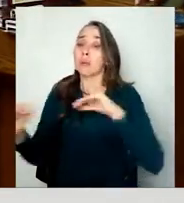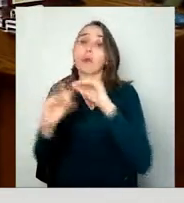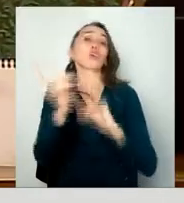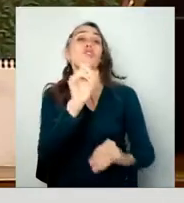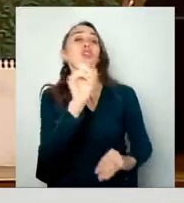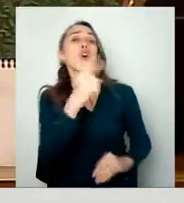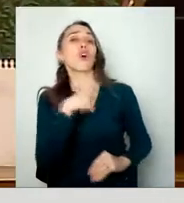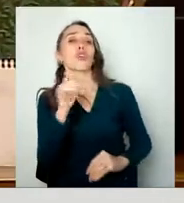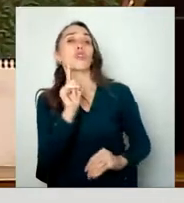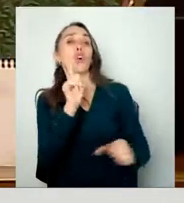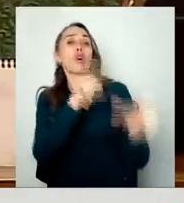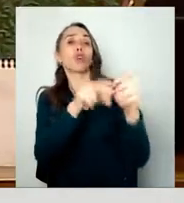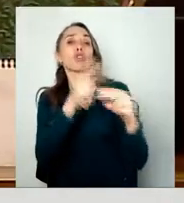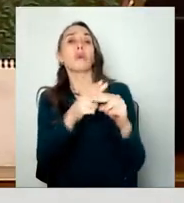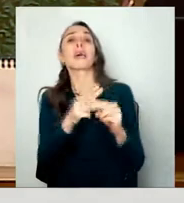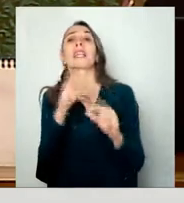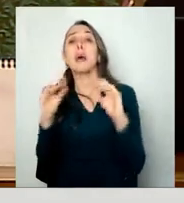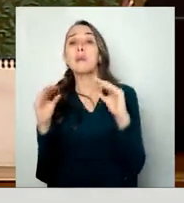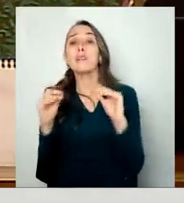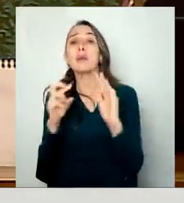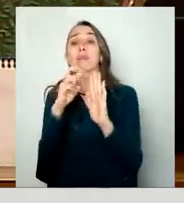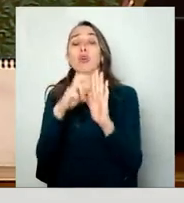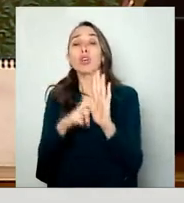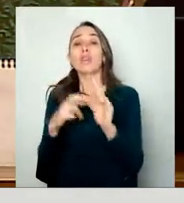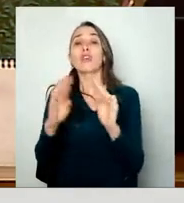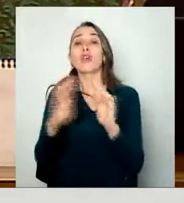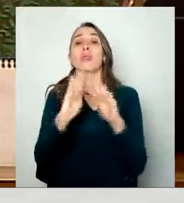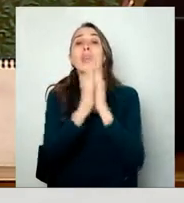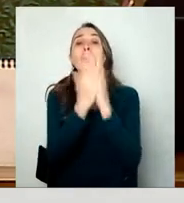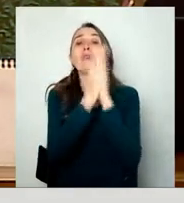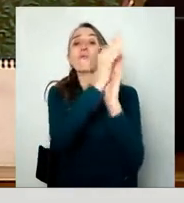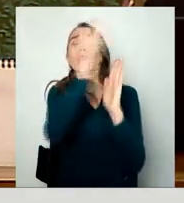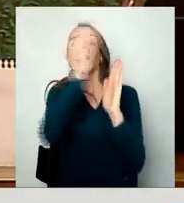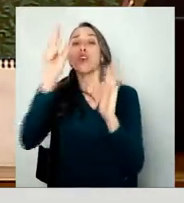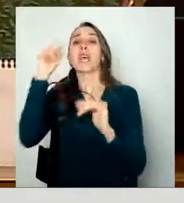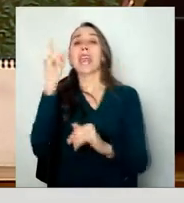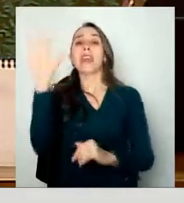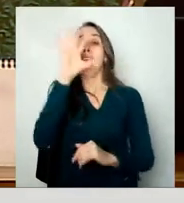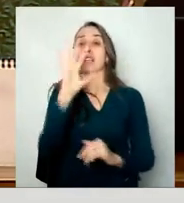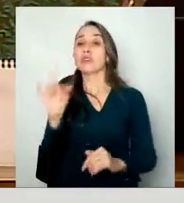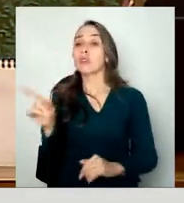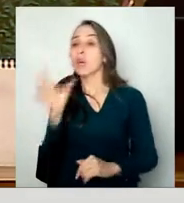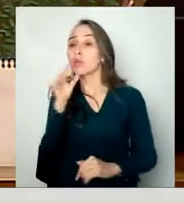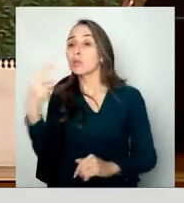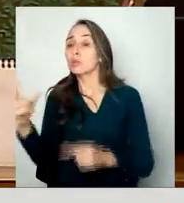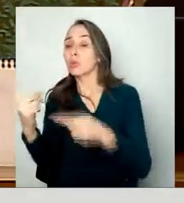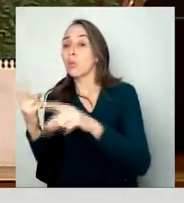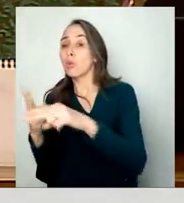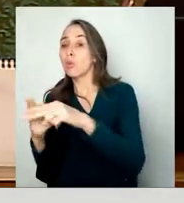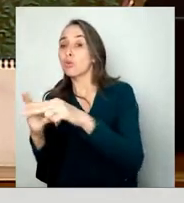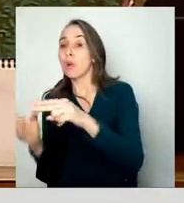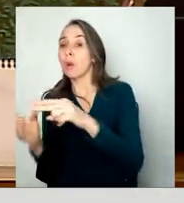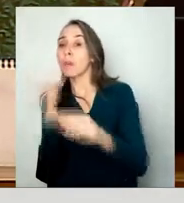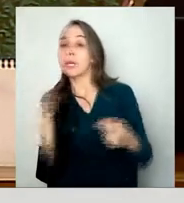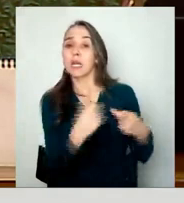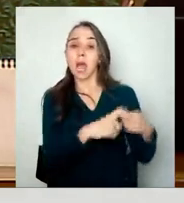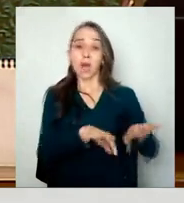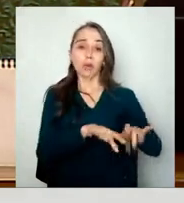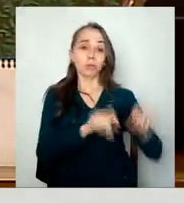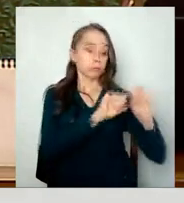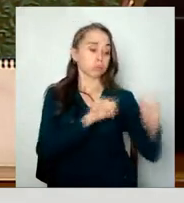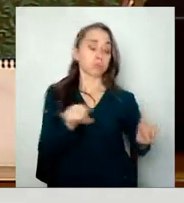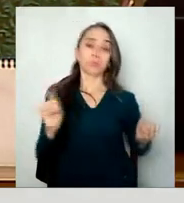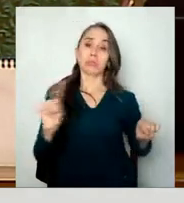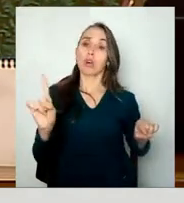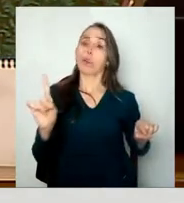bibliotecas nacionales es que estaba no aparecía inquietada diputada por por sistema en